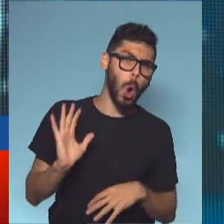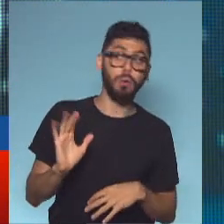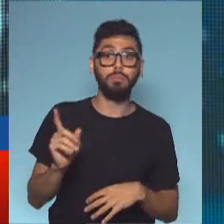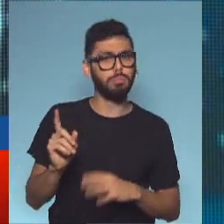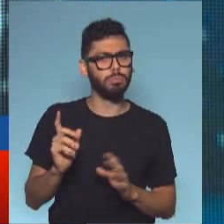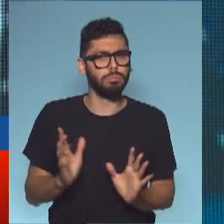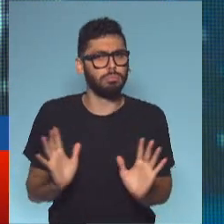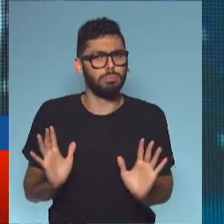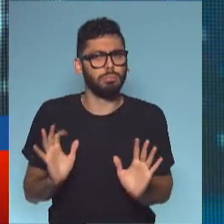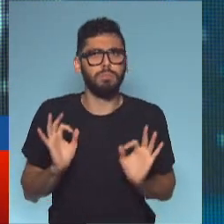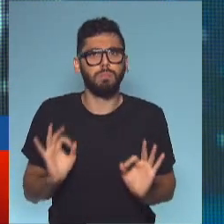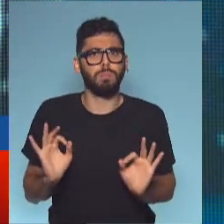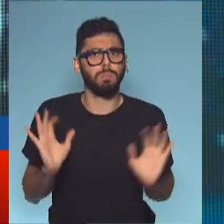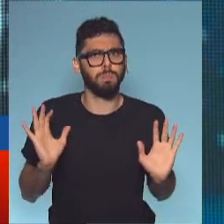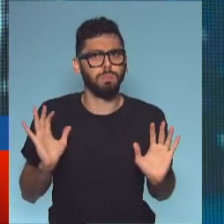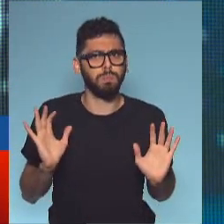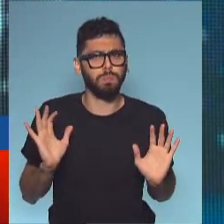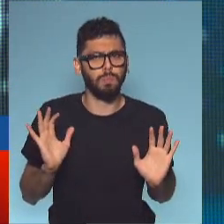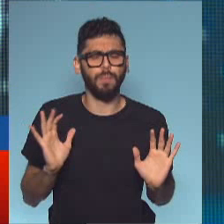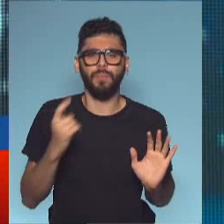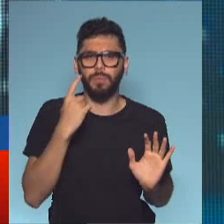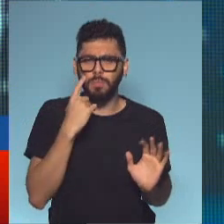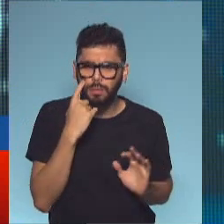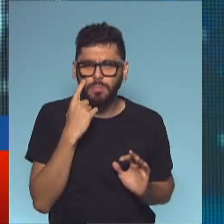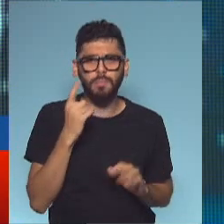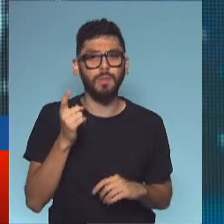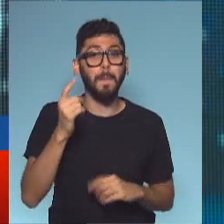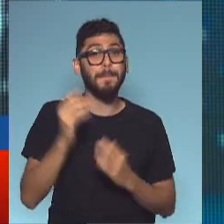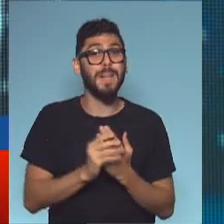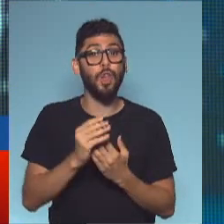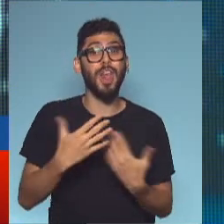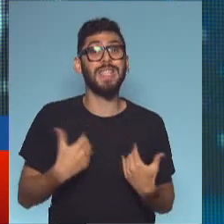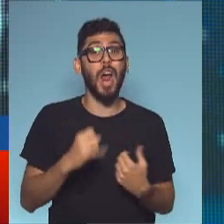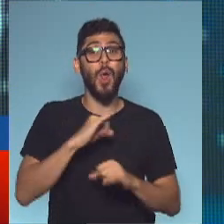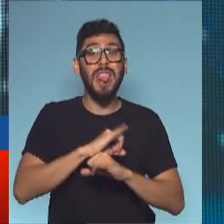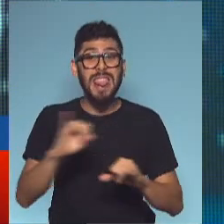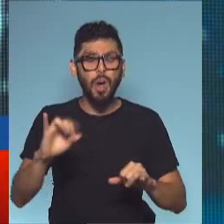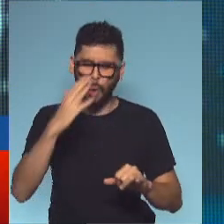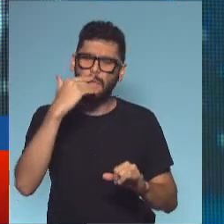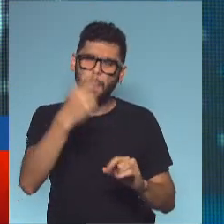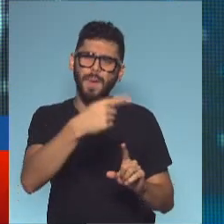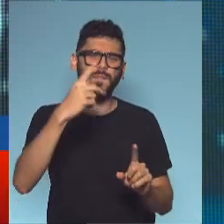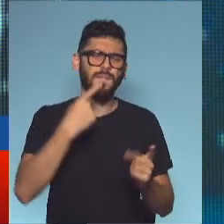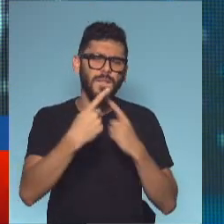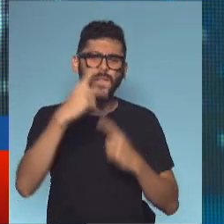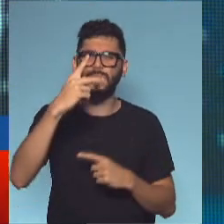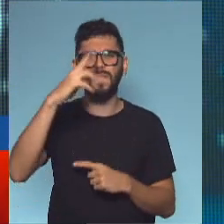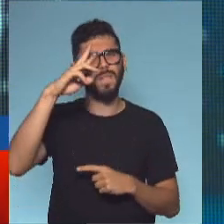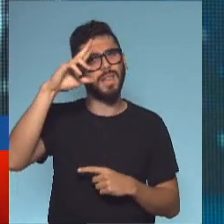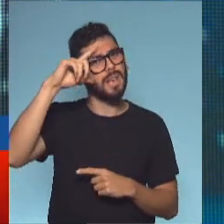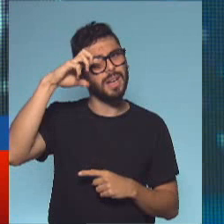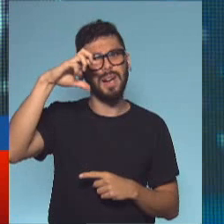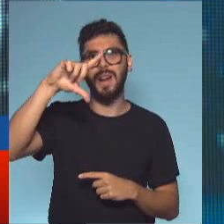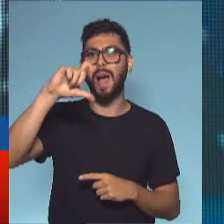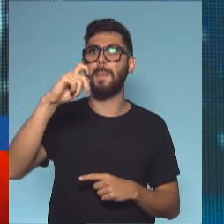¿no? Palabra más, palabra menos. Atentos con lo que dejó dicho recién el ministro de Salud. Lo vamos a hablar luego con Kreplak. Los jóvenes hoy